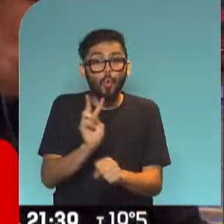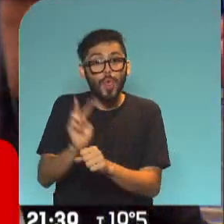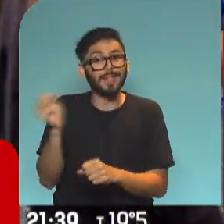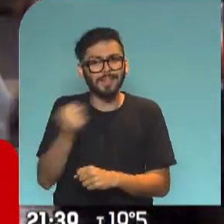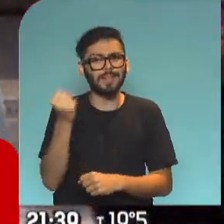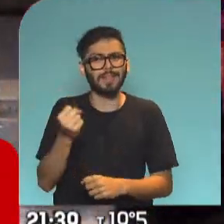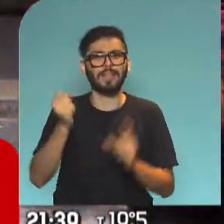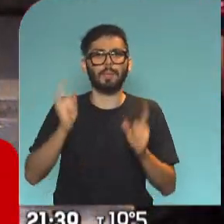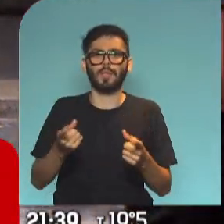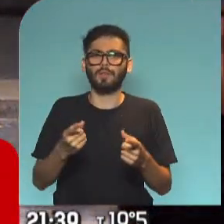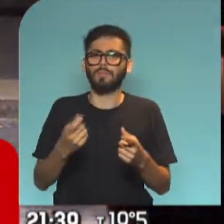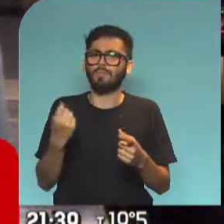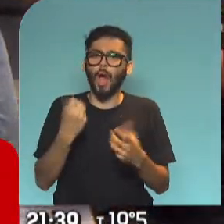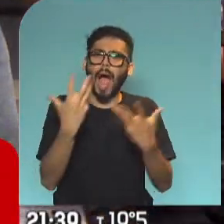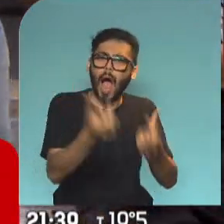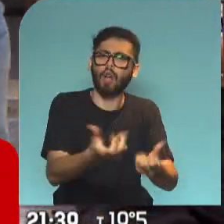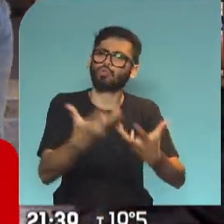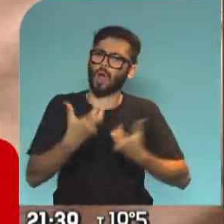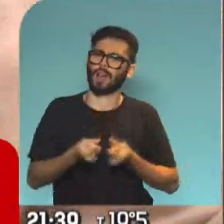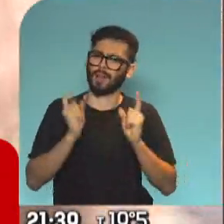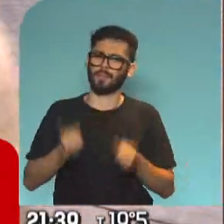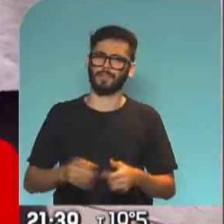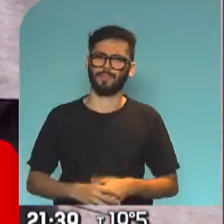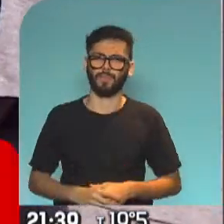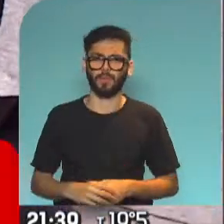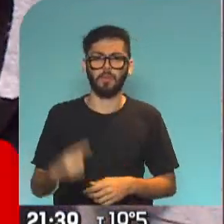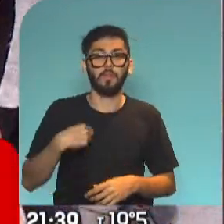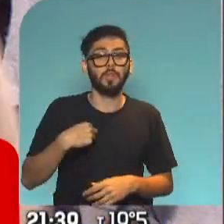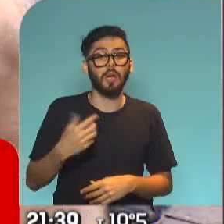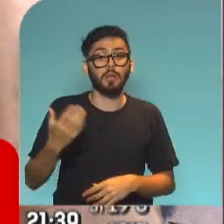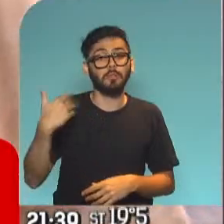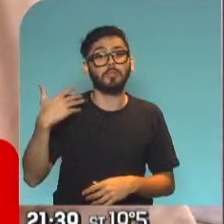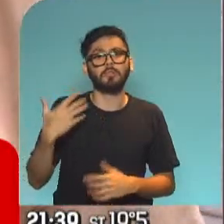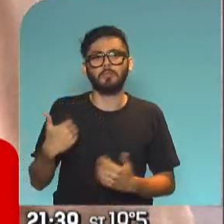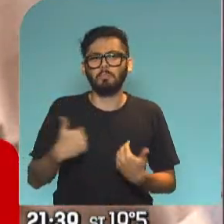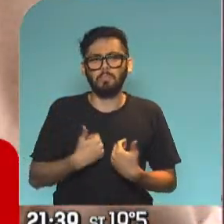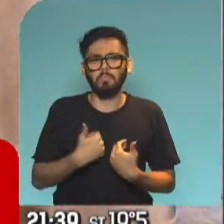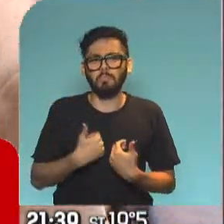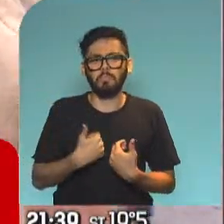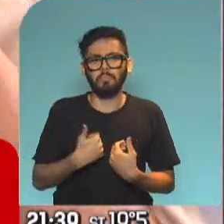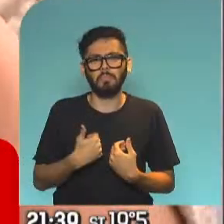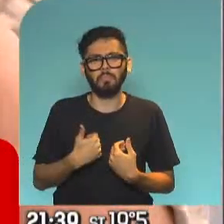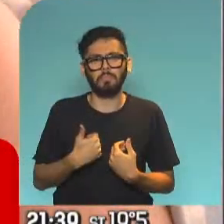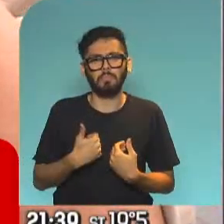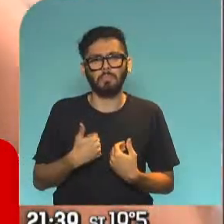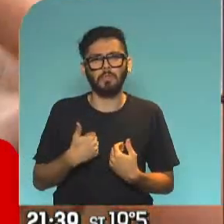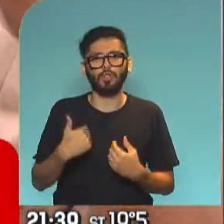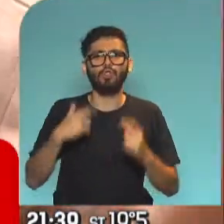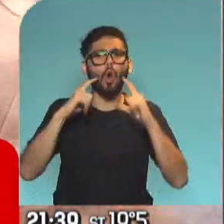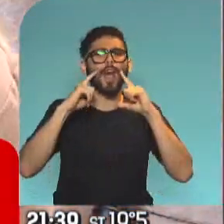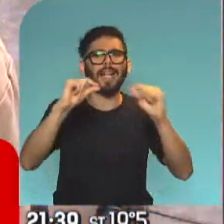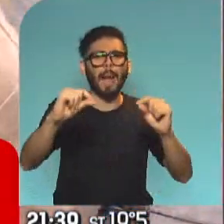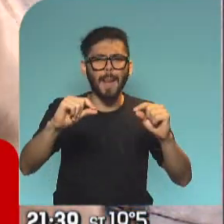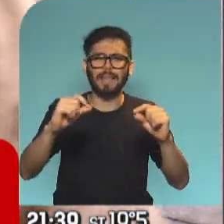cosas también para ayudar al otro. Yo en un primer momento no me sentía, no quería salir a reclamar porque vuelva